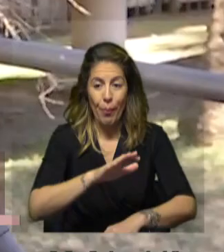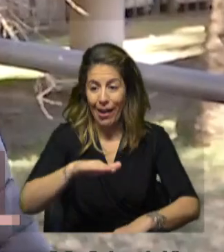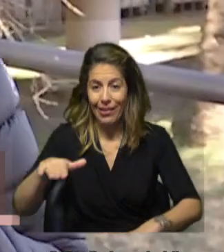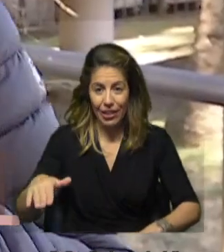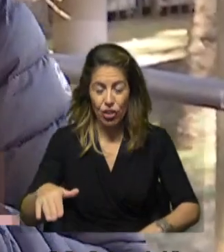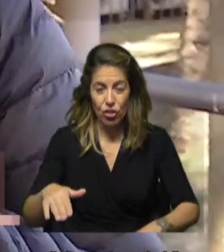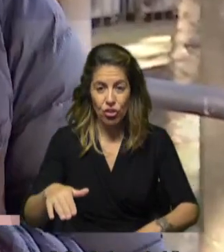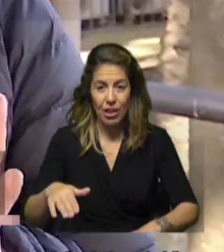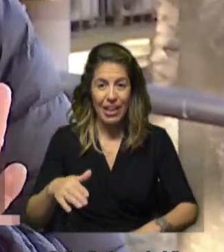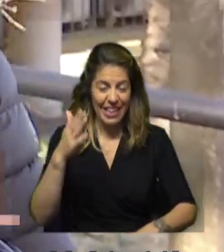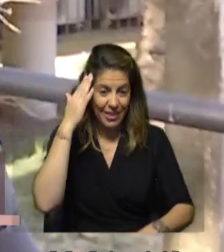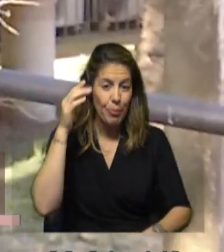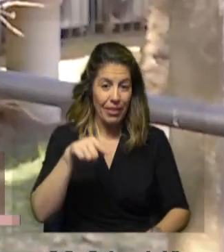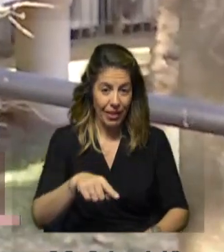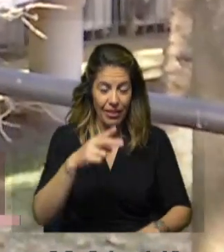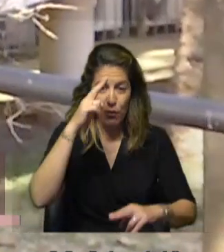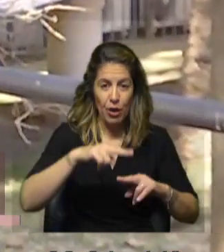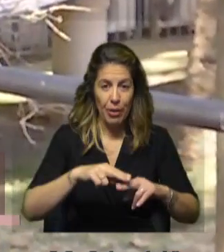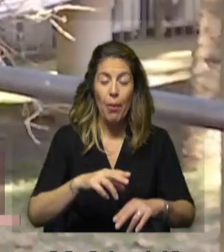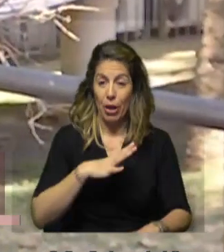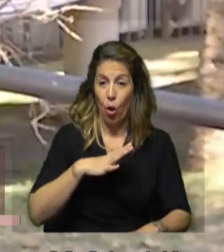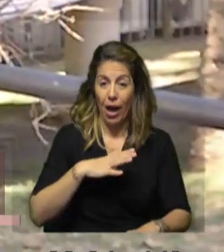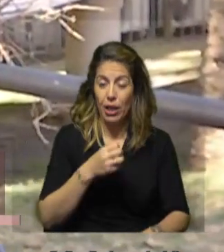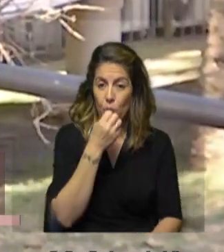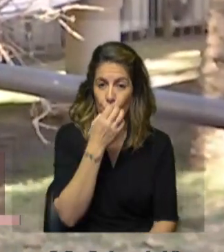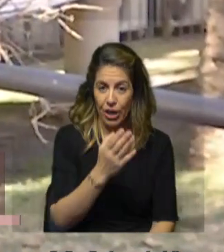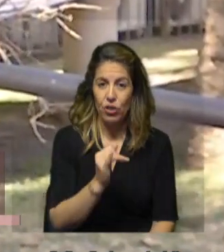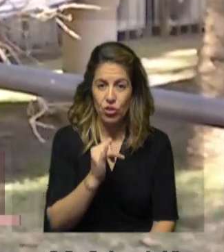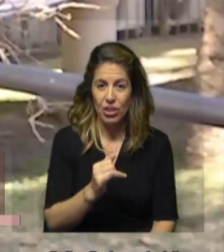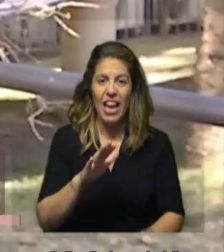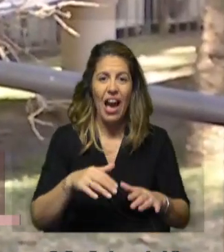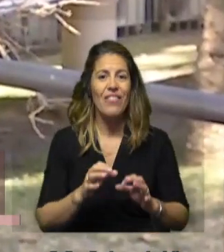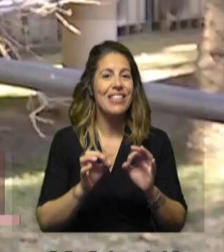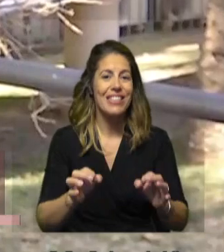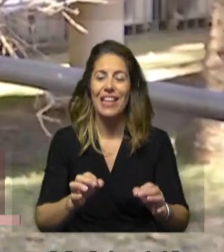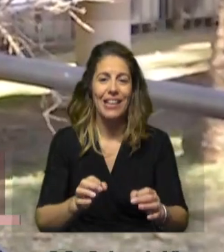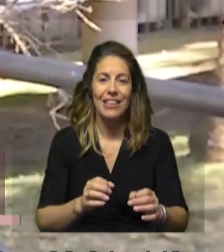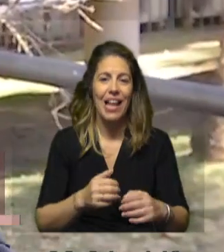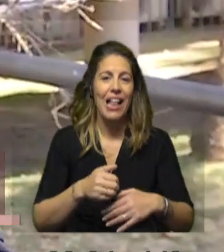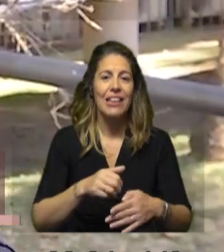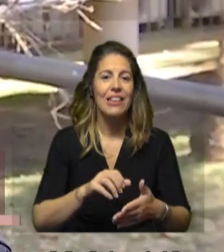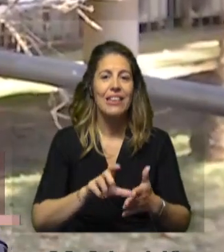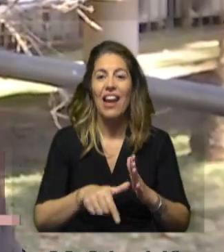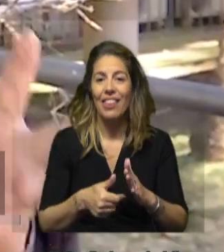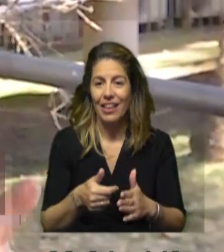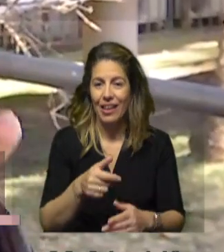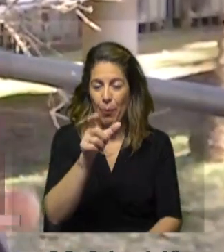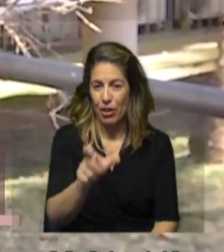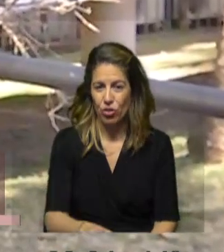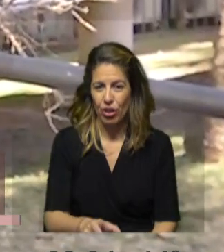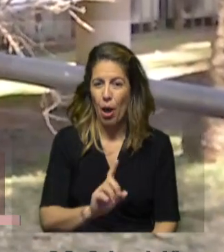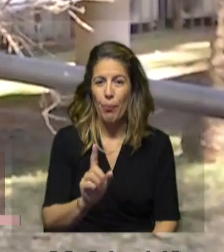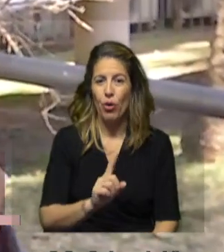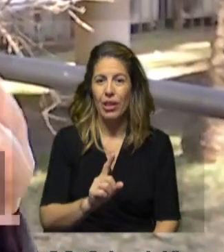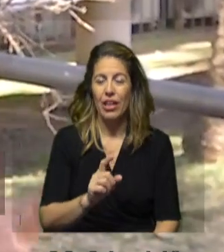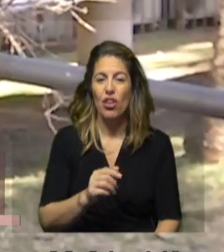pediátricos. Pero hay, y muy buenos, y muchas veces les llegan tarde los pacientes, porque no siempre el pediatra